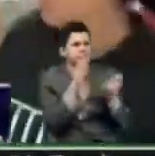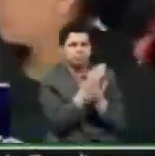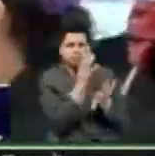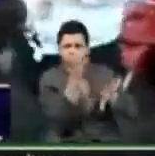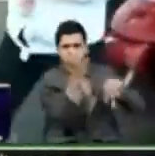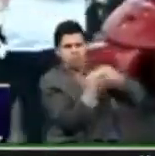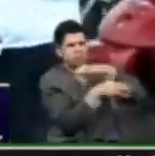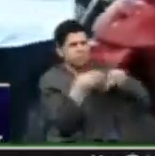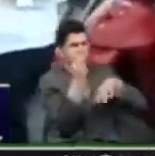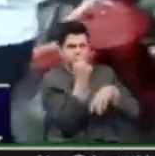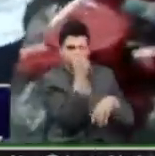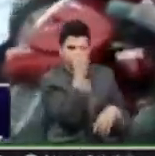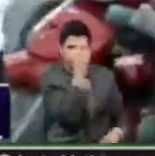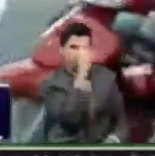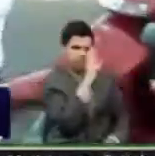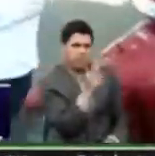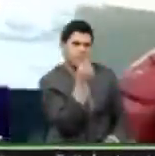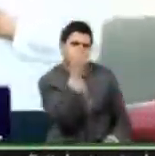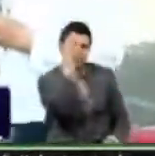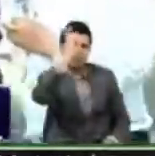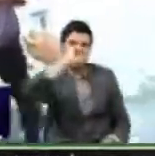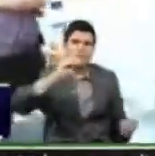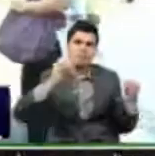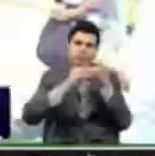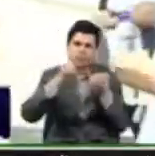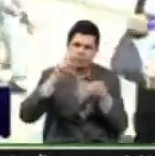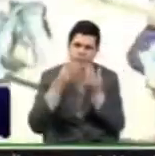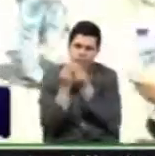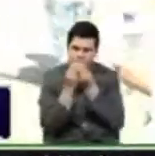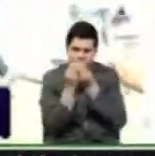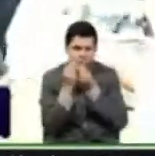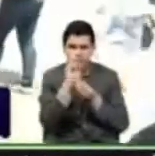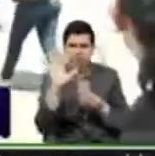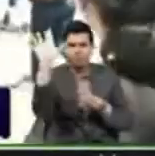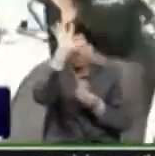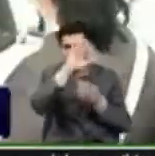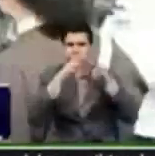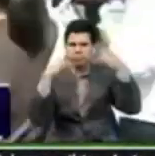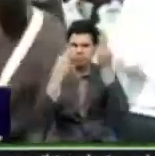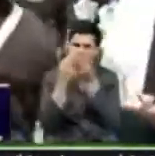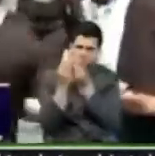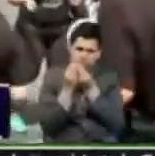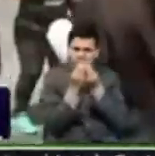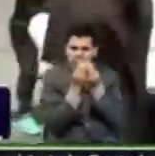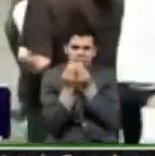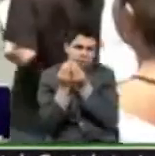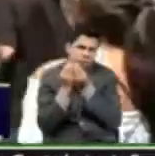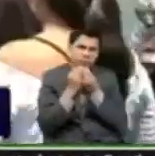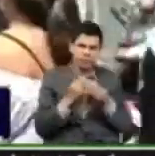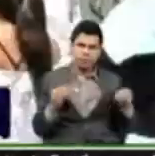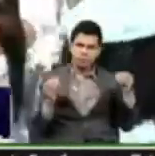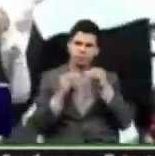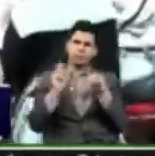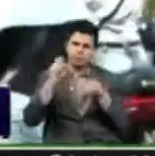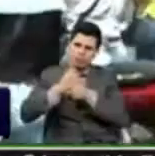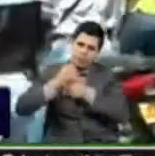Cúcuta. Uno de ellos es la instalación de una mesa permanente a nivel nacional y así como también que se den una rebaja